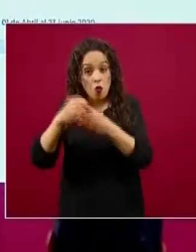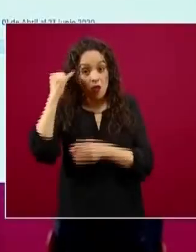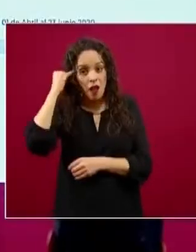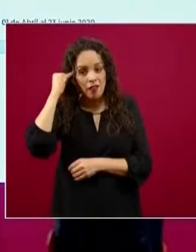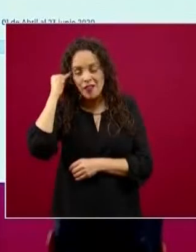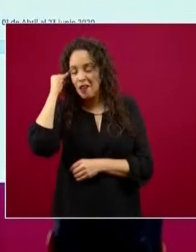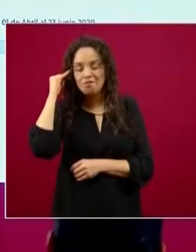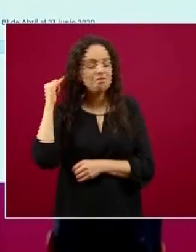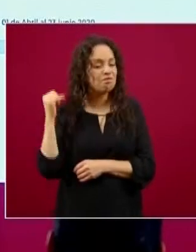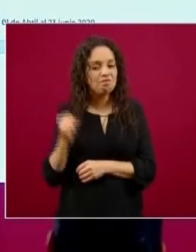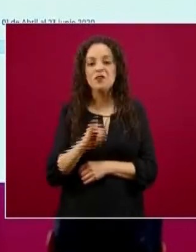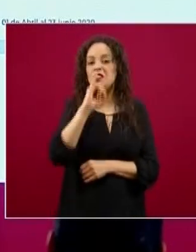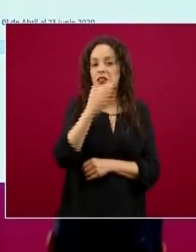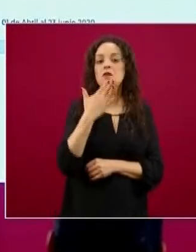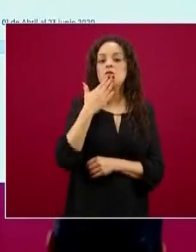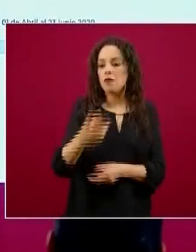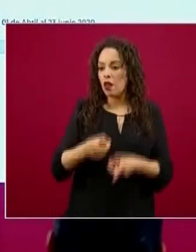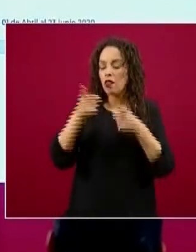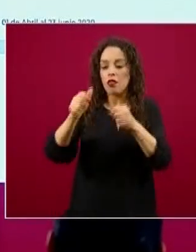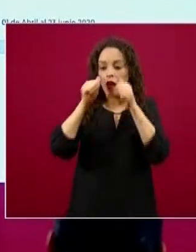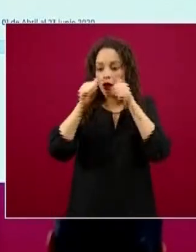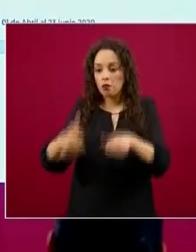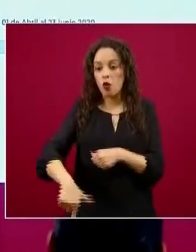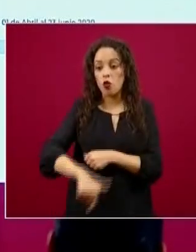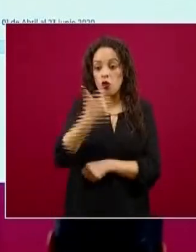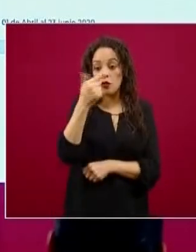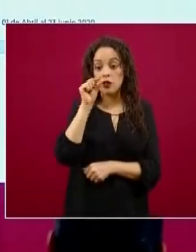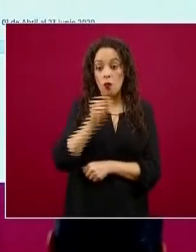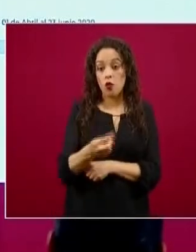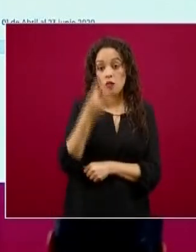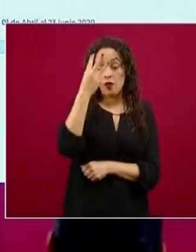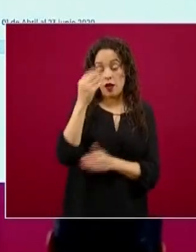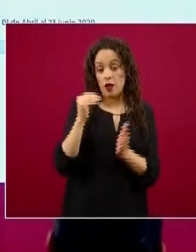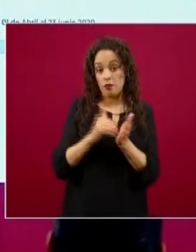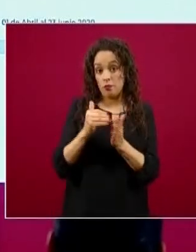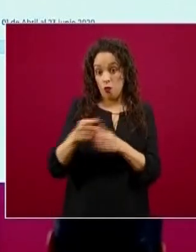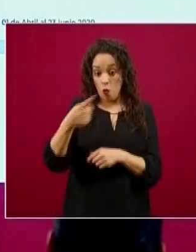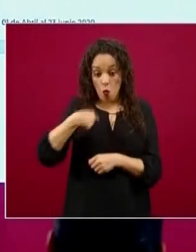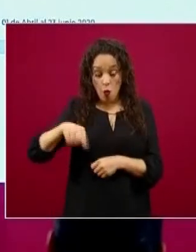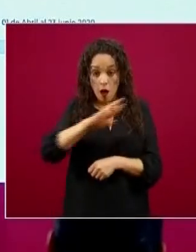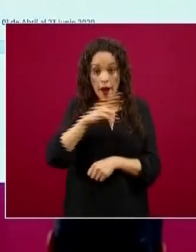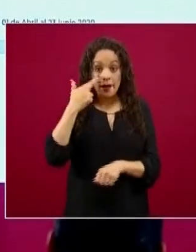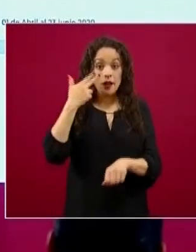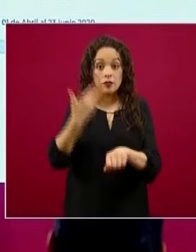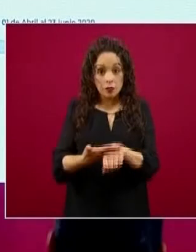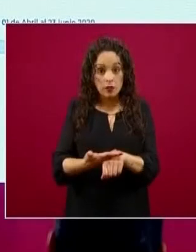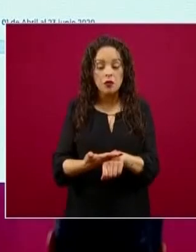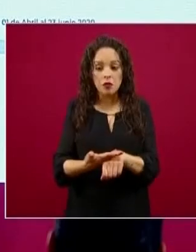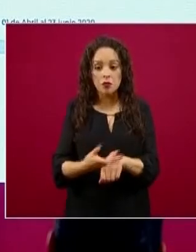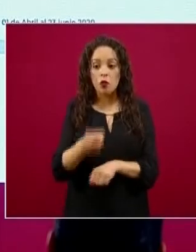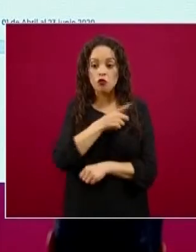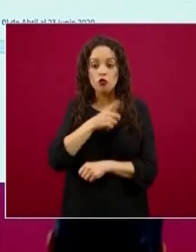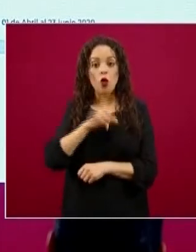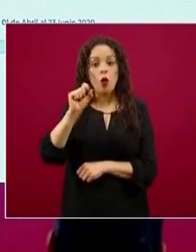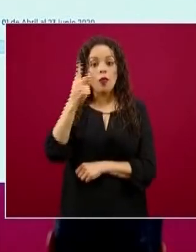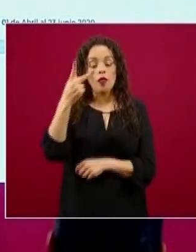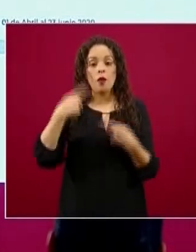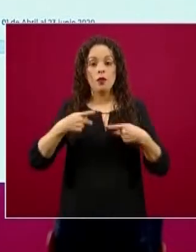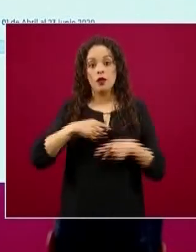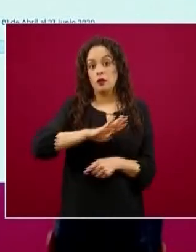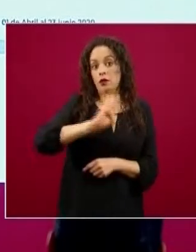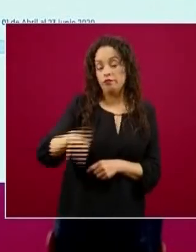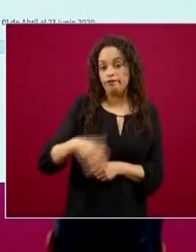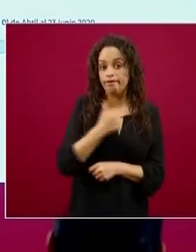Están bastante bien, por lo menos a los 12.3 millones que nosotros nos toca como responsabilidad. Hemos perdido a 22. Y si ustedes se